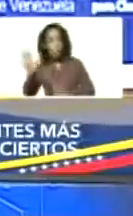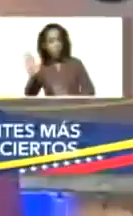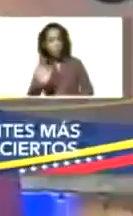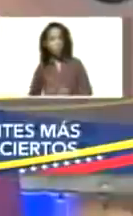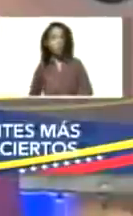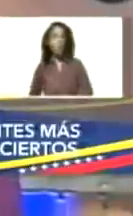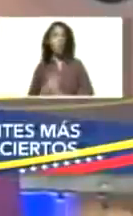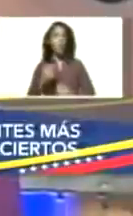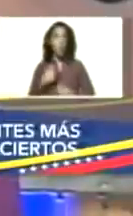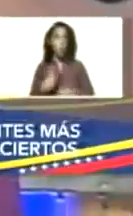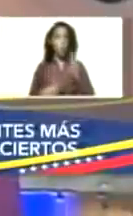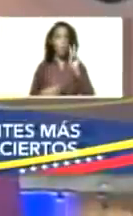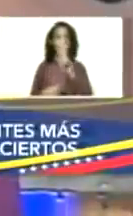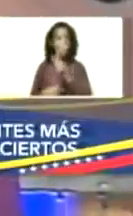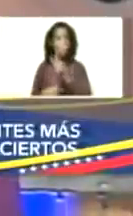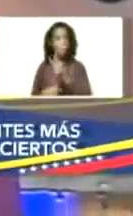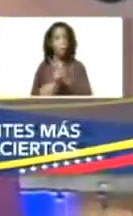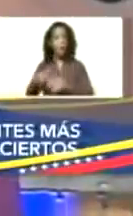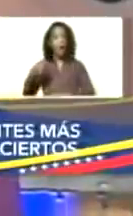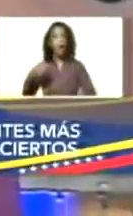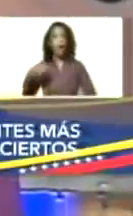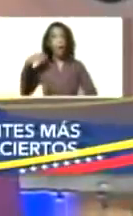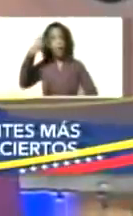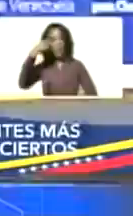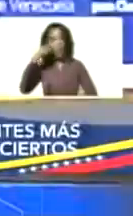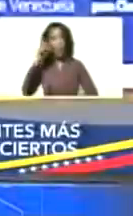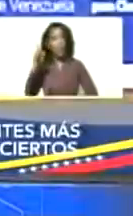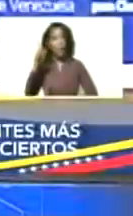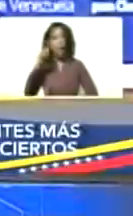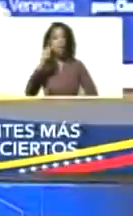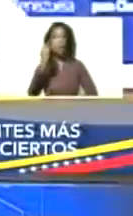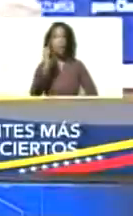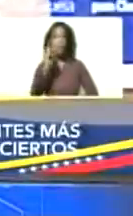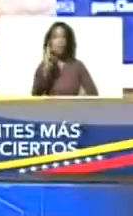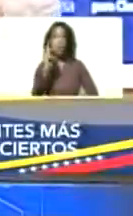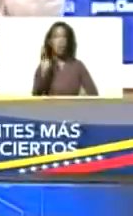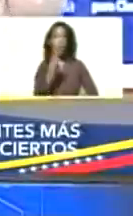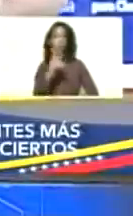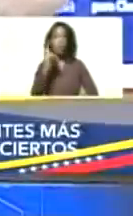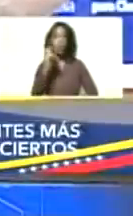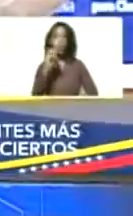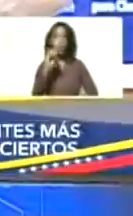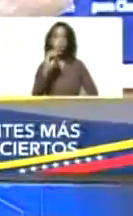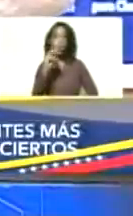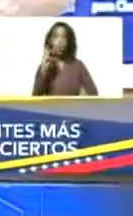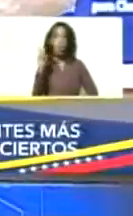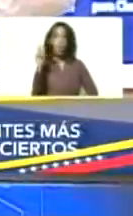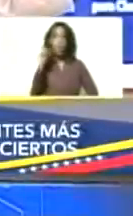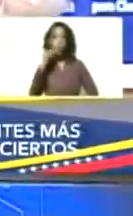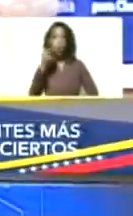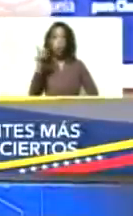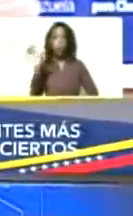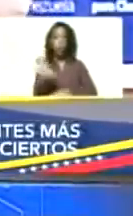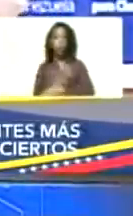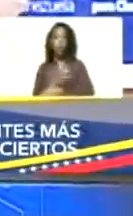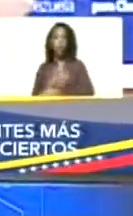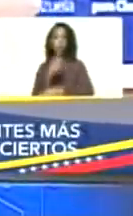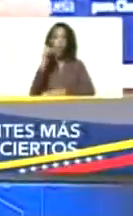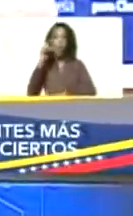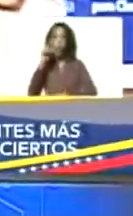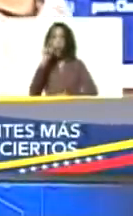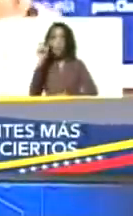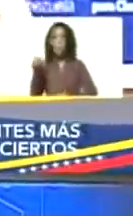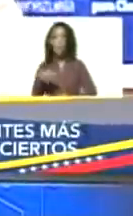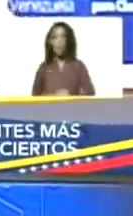He visto, pues, las imágenes en TikTok de los conciertos del Diego Sigala. Se